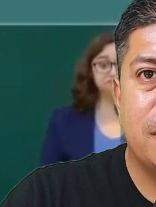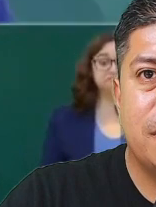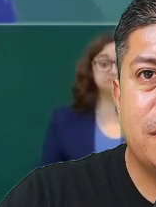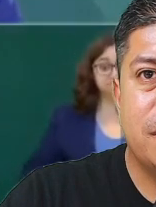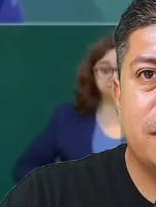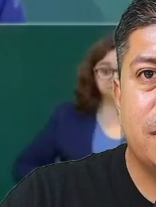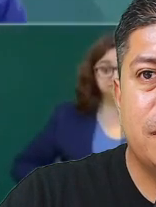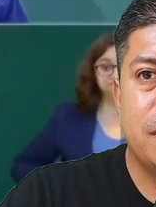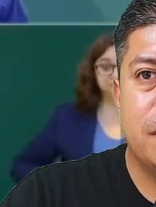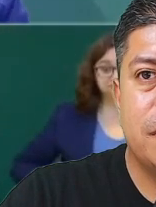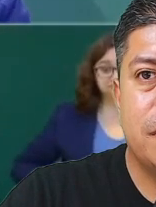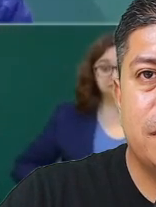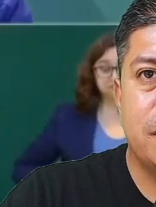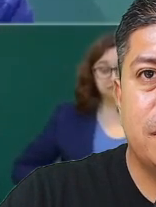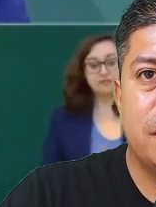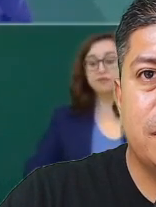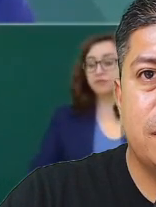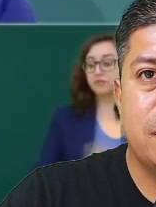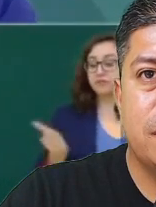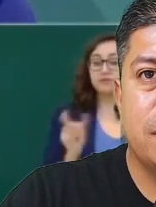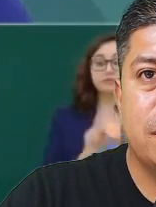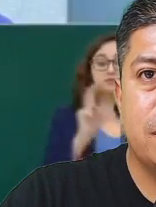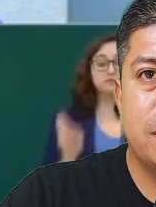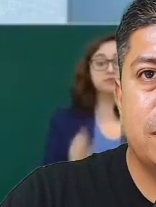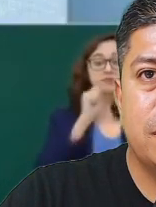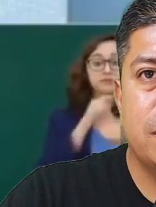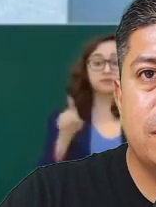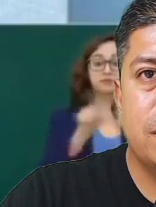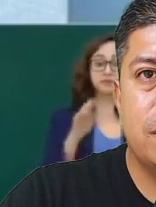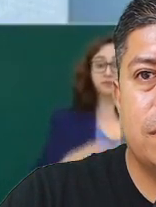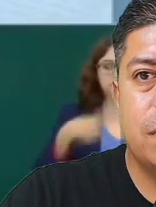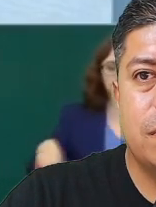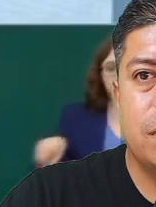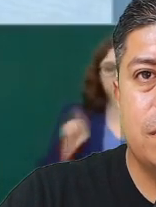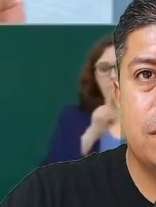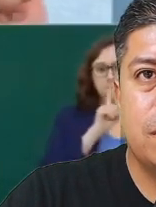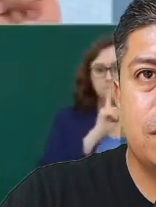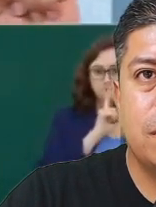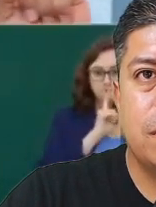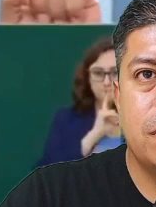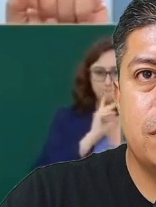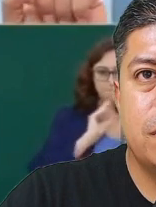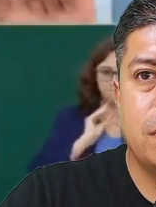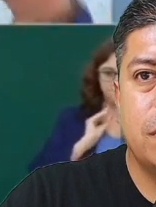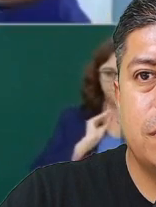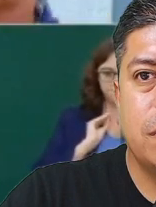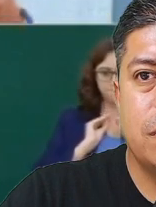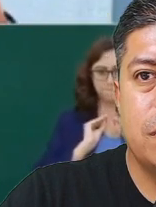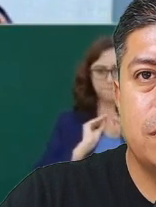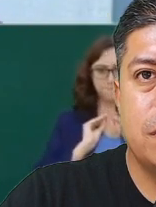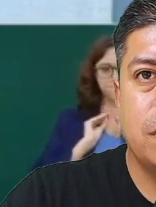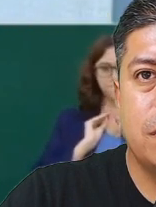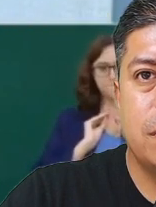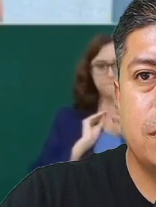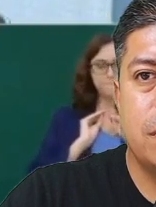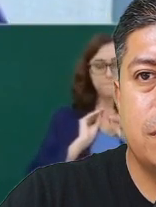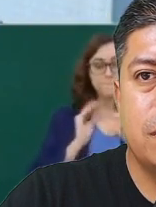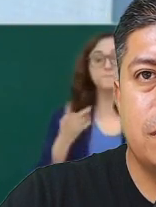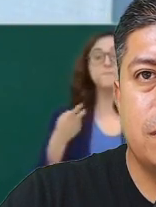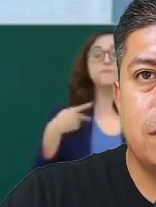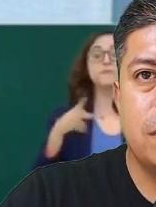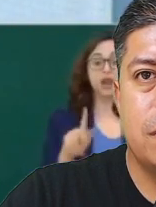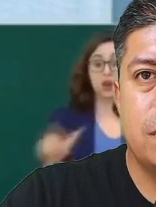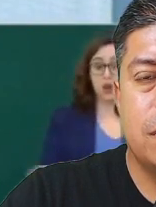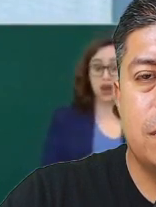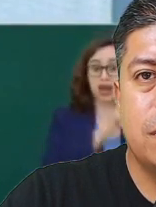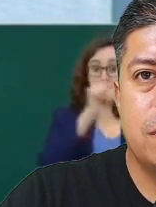otro es lo del litio, porque de eso no hablan. Pero como en la misma iniciativa va lo del